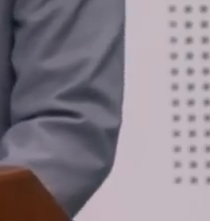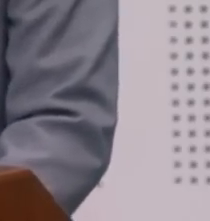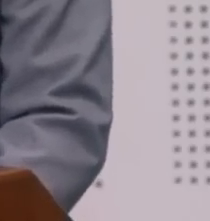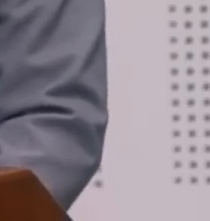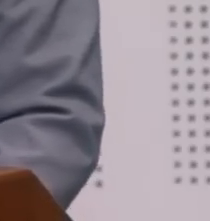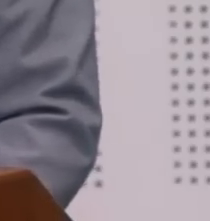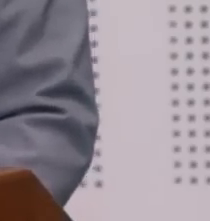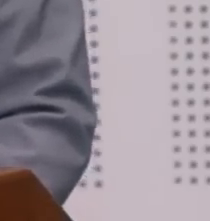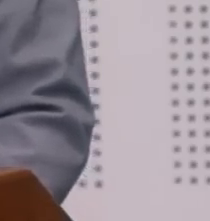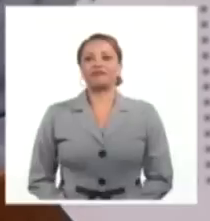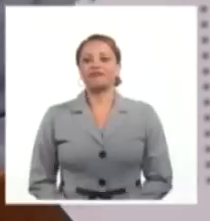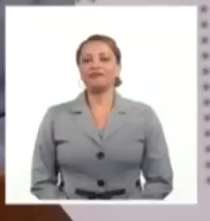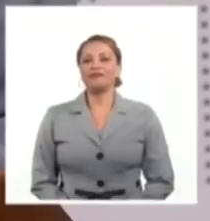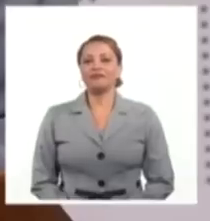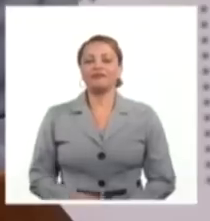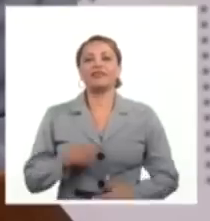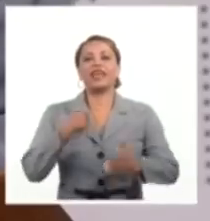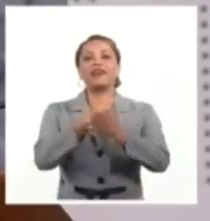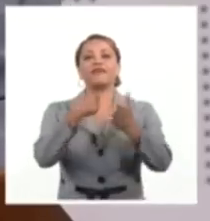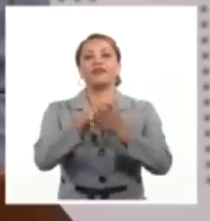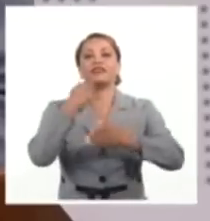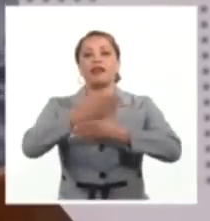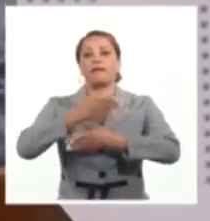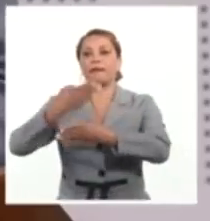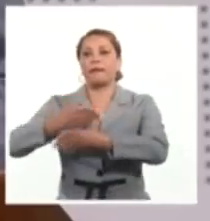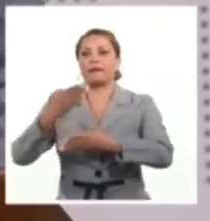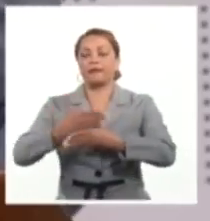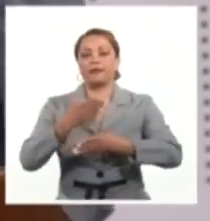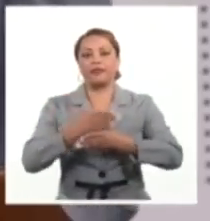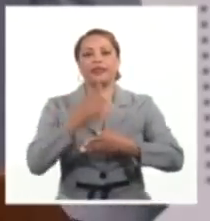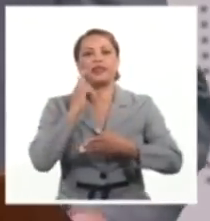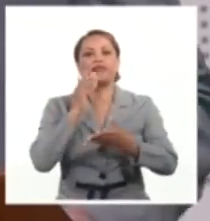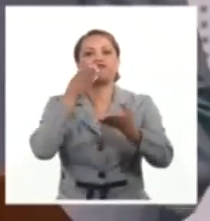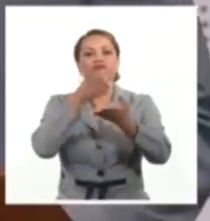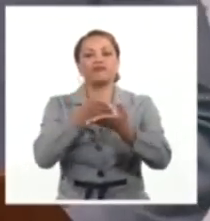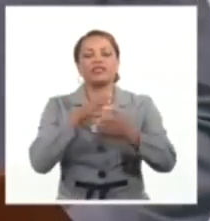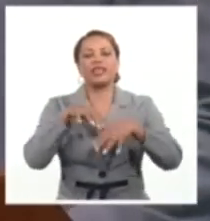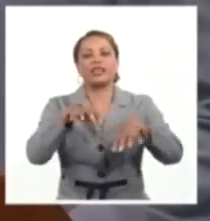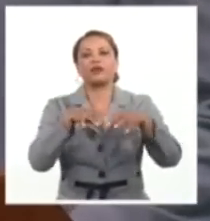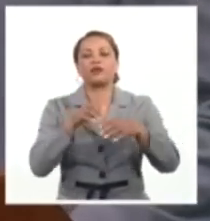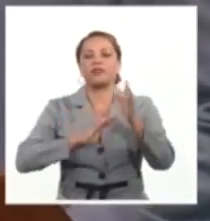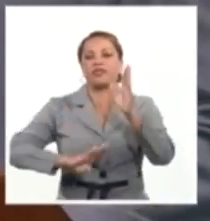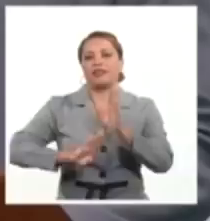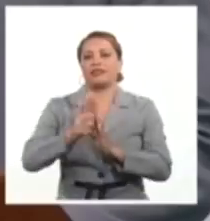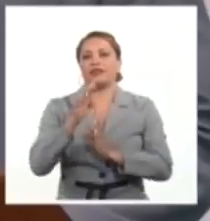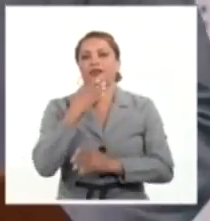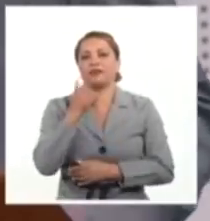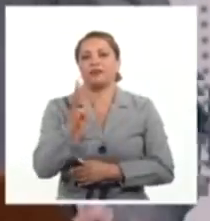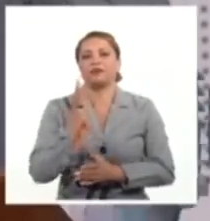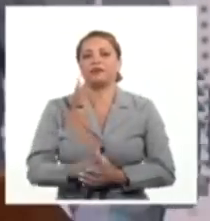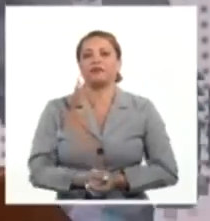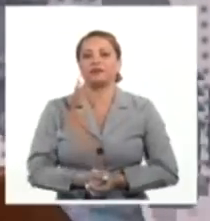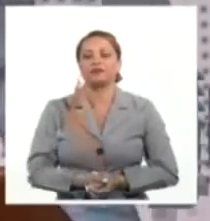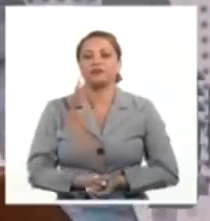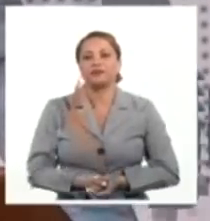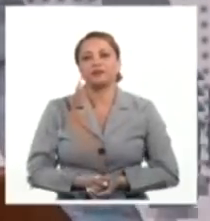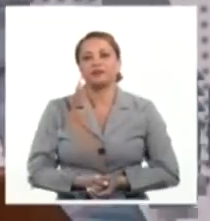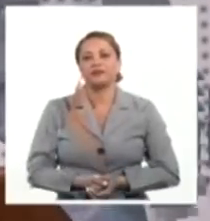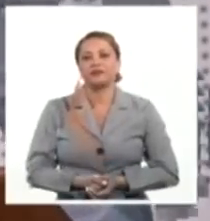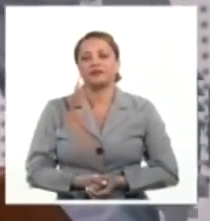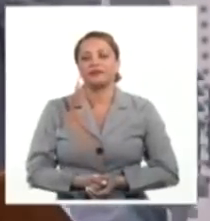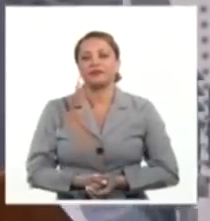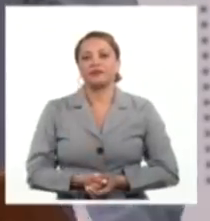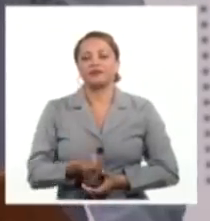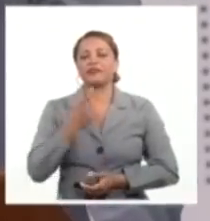problemas, enfrentar las limitaciones y encauzar el rumbo del desarrollo. También asumimos